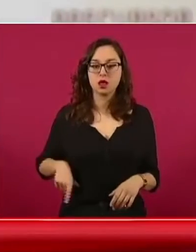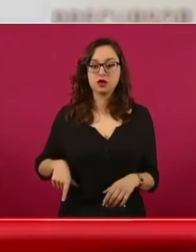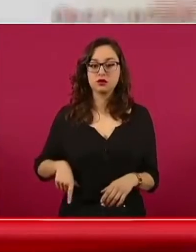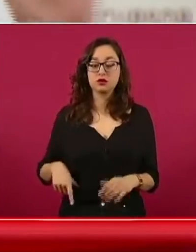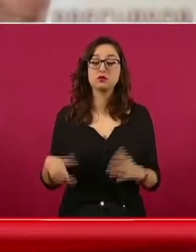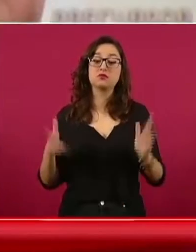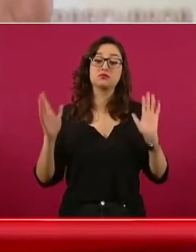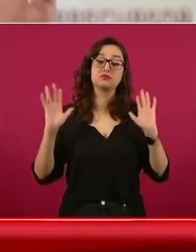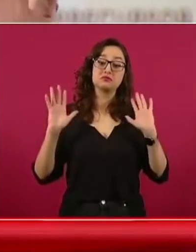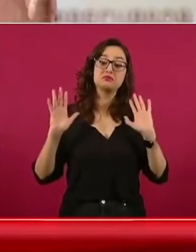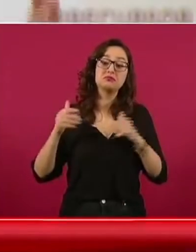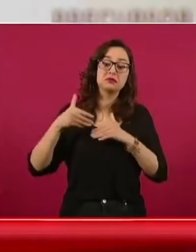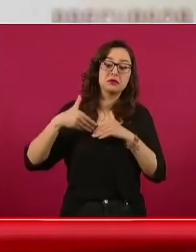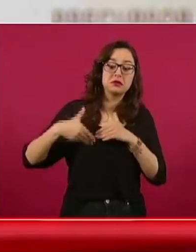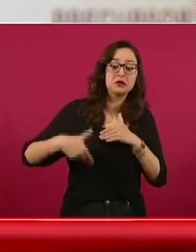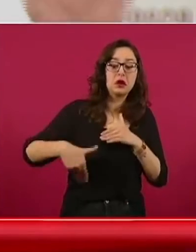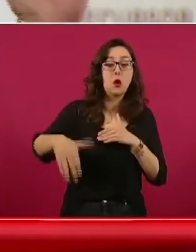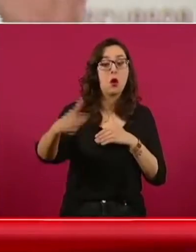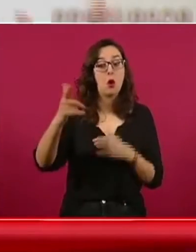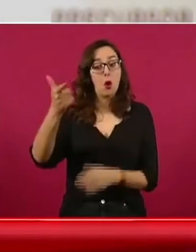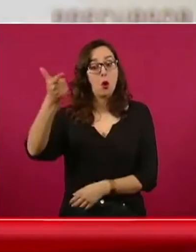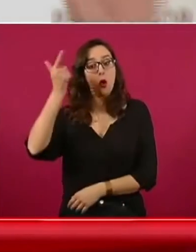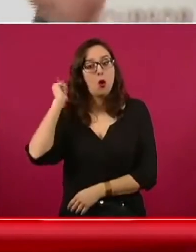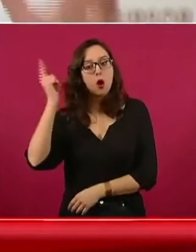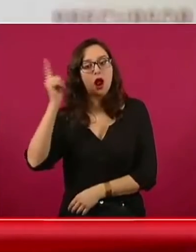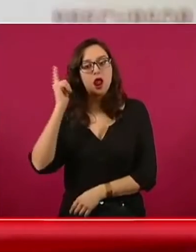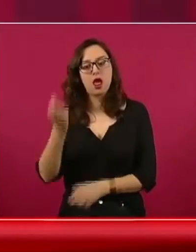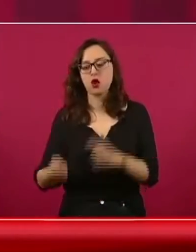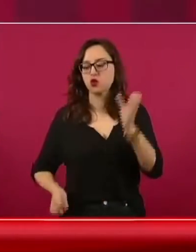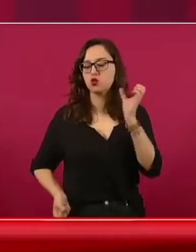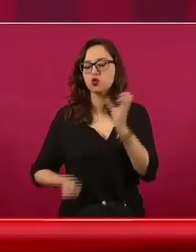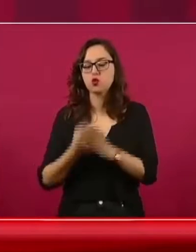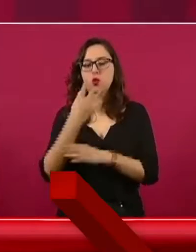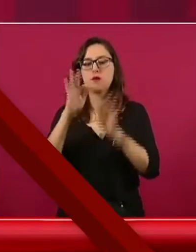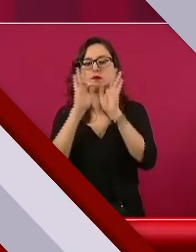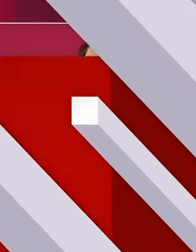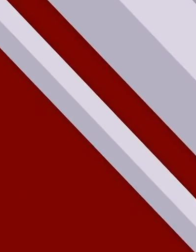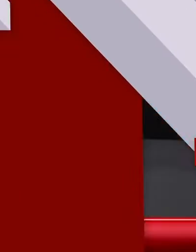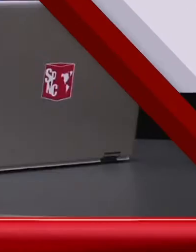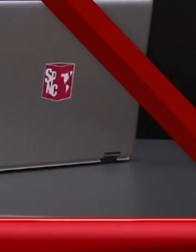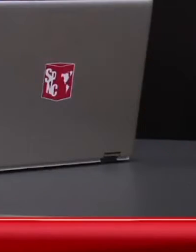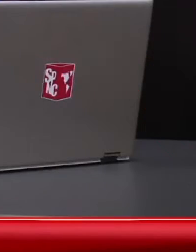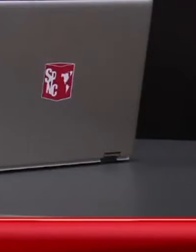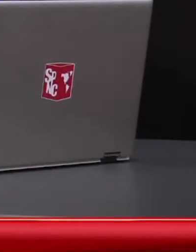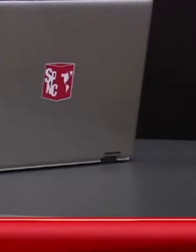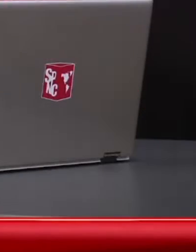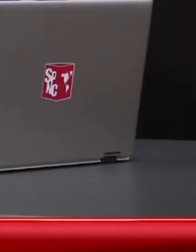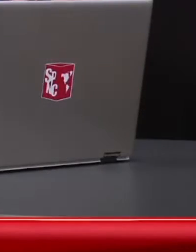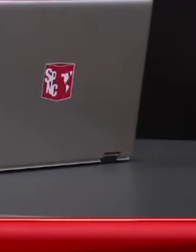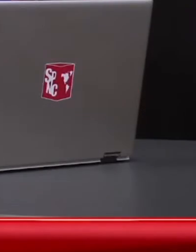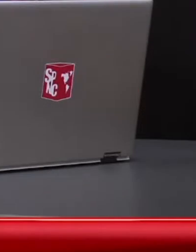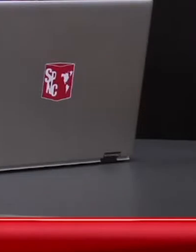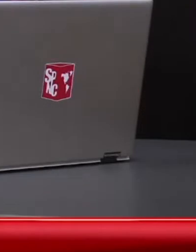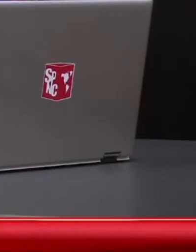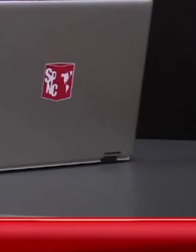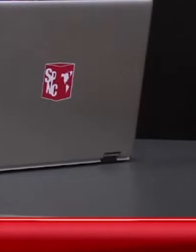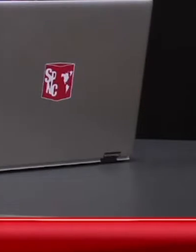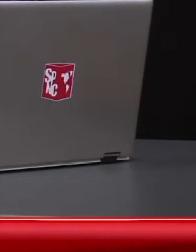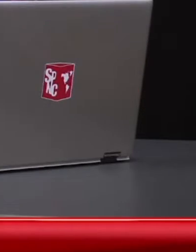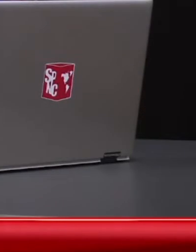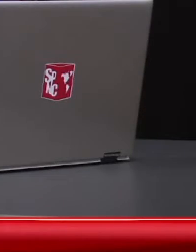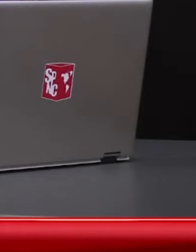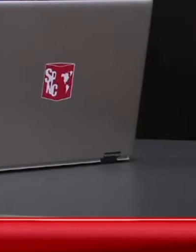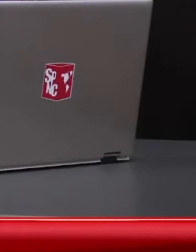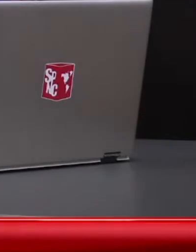esperanza de que inicia una etapa nueva en colombia compre a un mes del